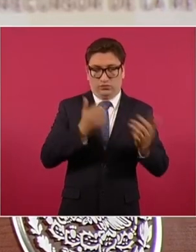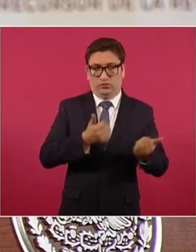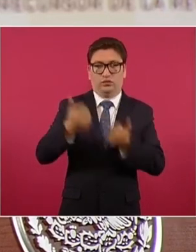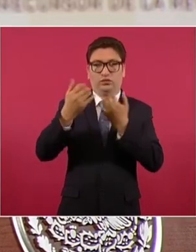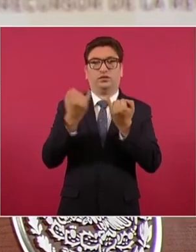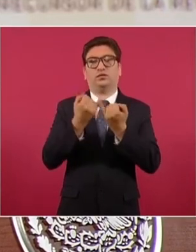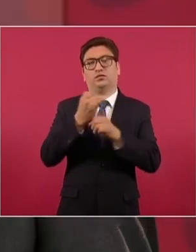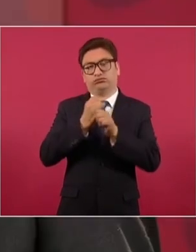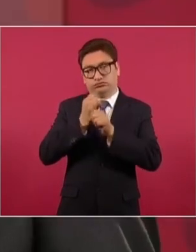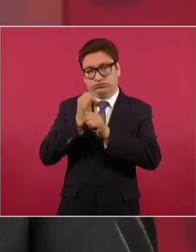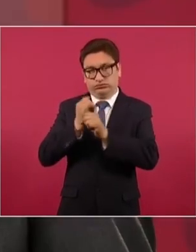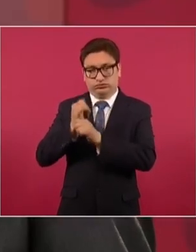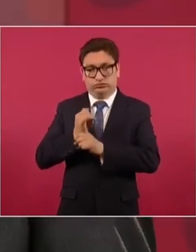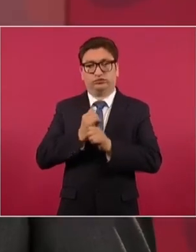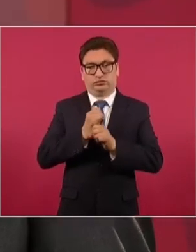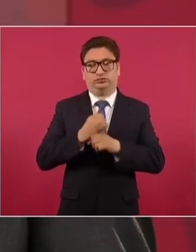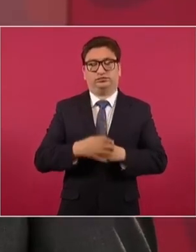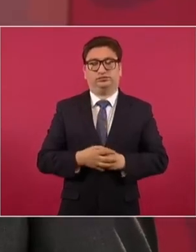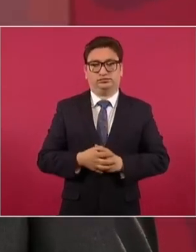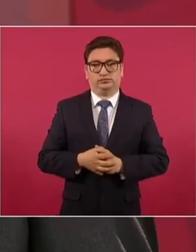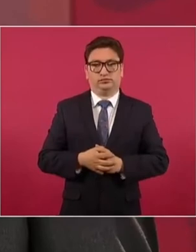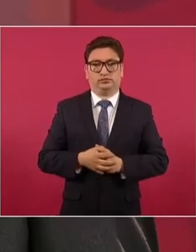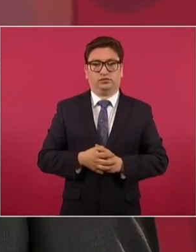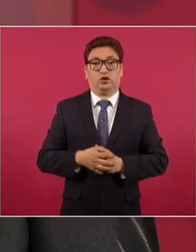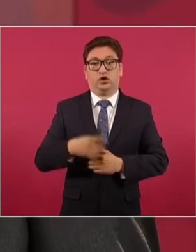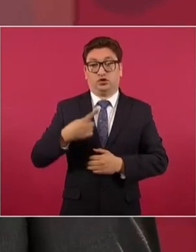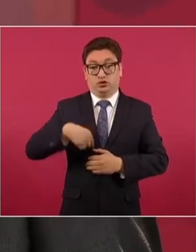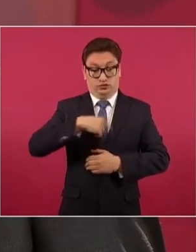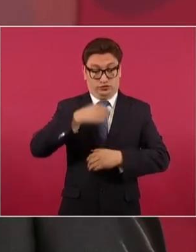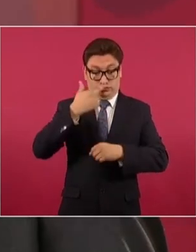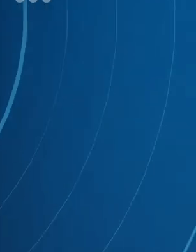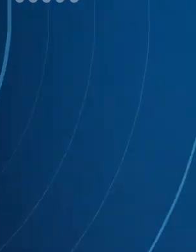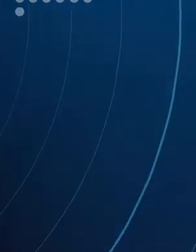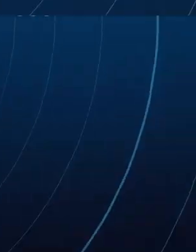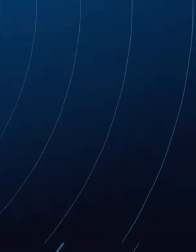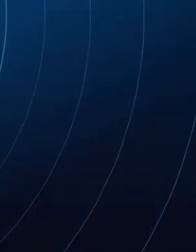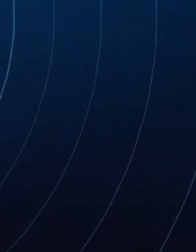en lo que a nosotros nos corresponde.